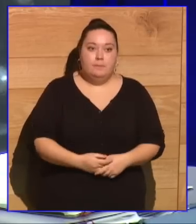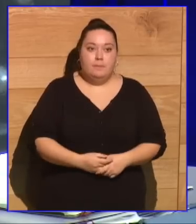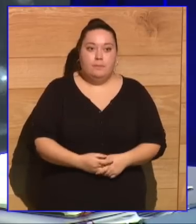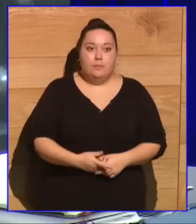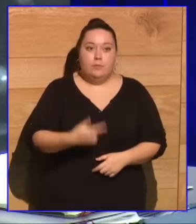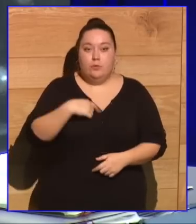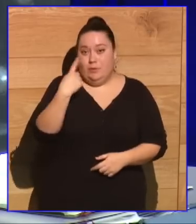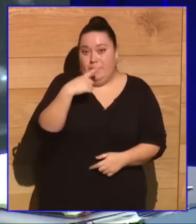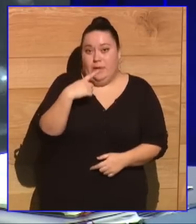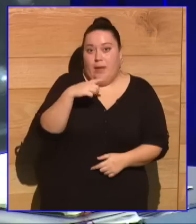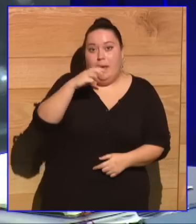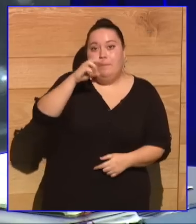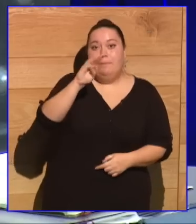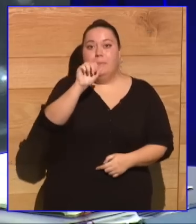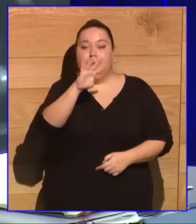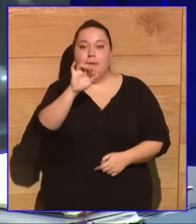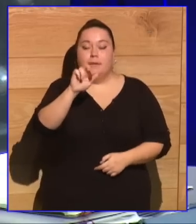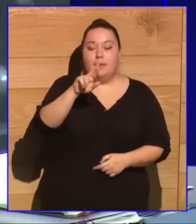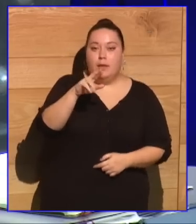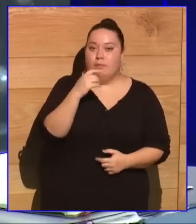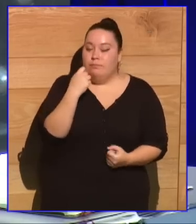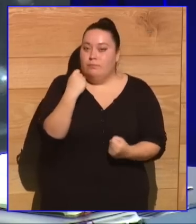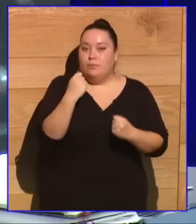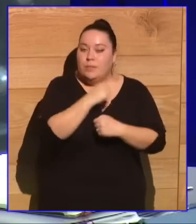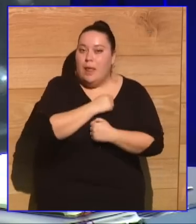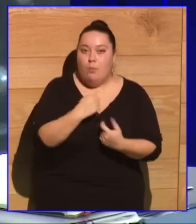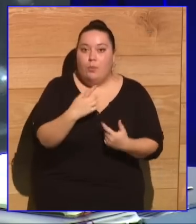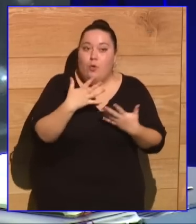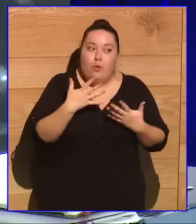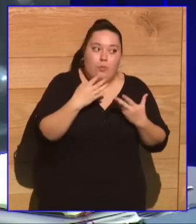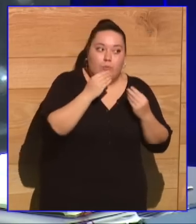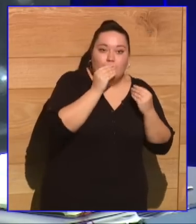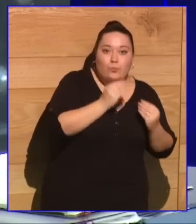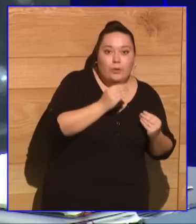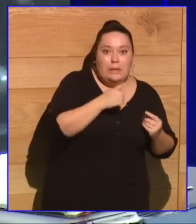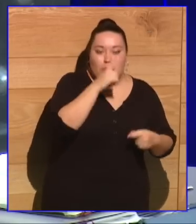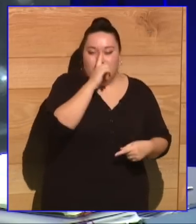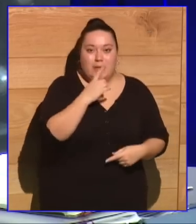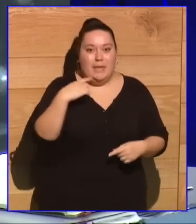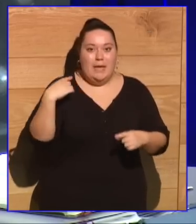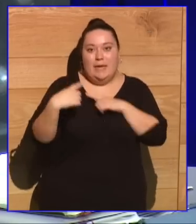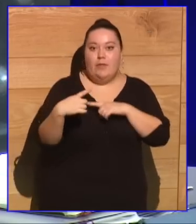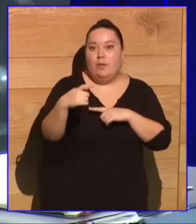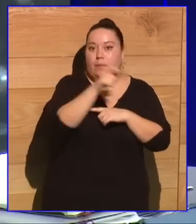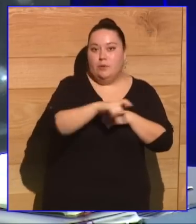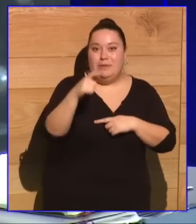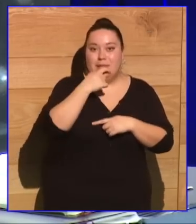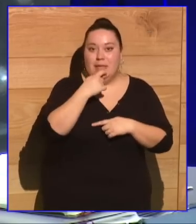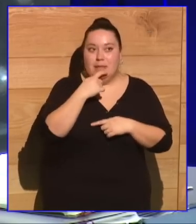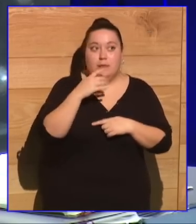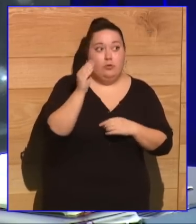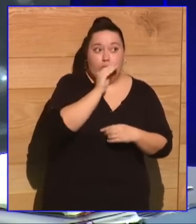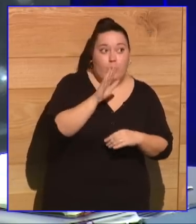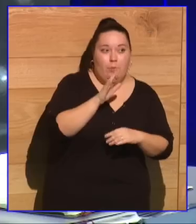que amo a Peter Gabriel, pero no podemos decir que sea una de las fortalezas. No. No sé qué le pasa a esta generación de ingleses, incluso los